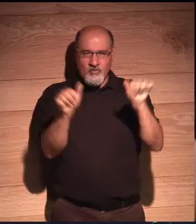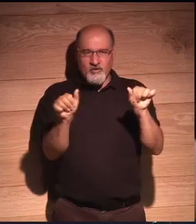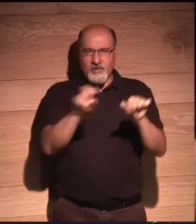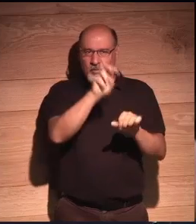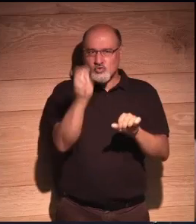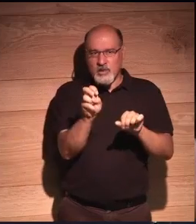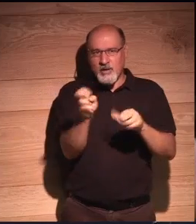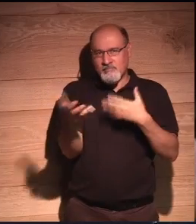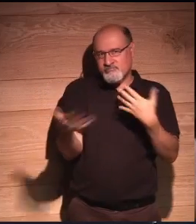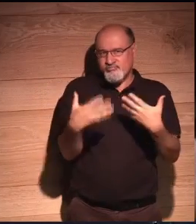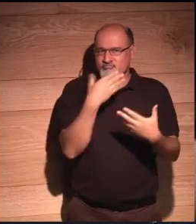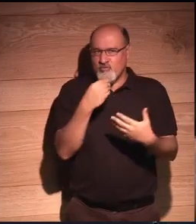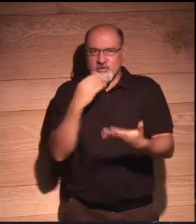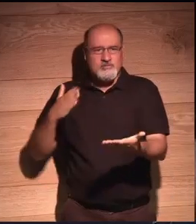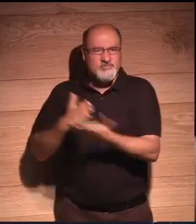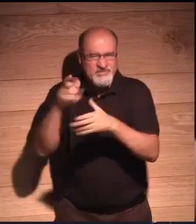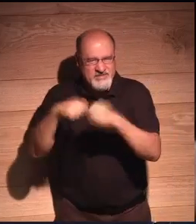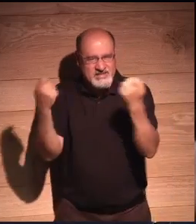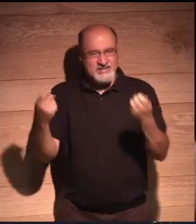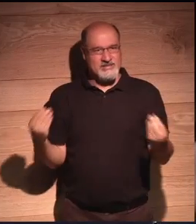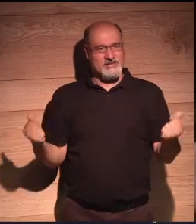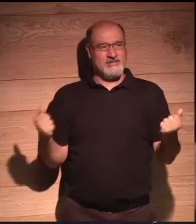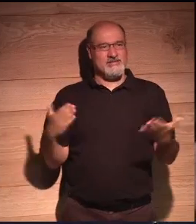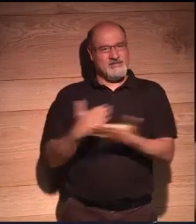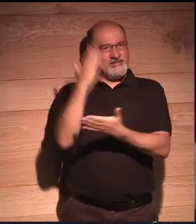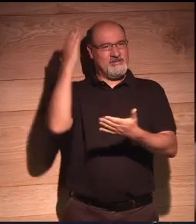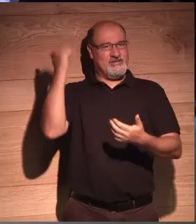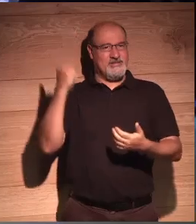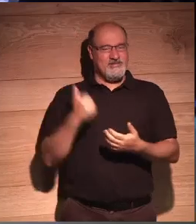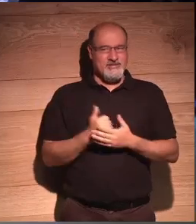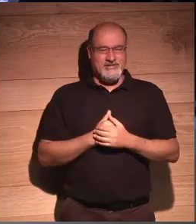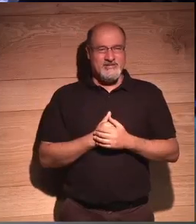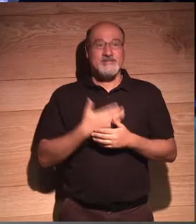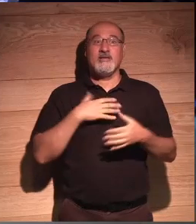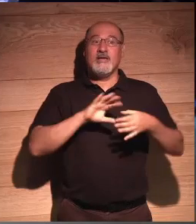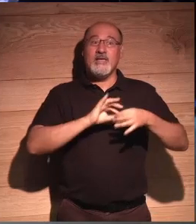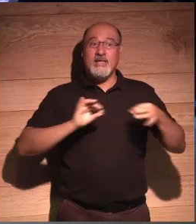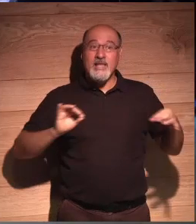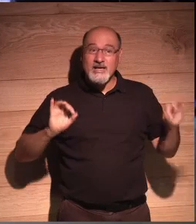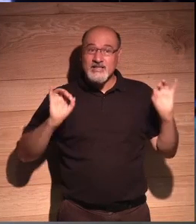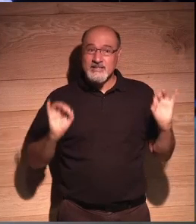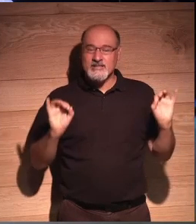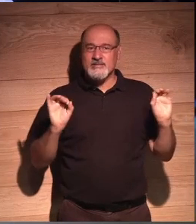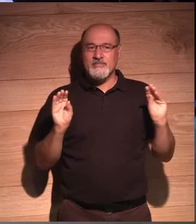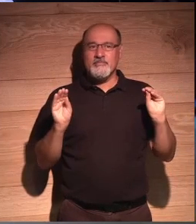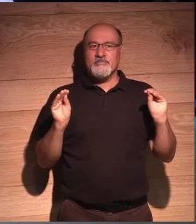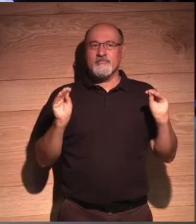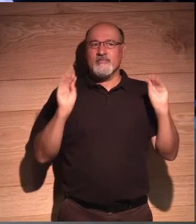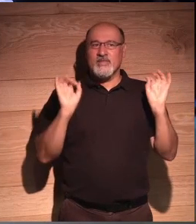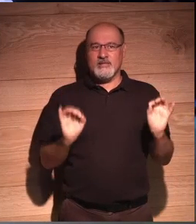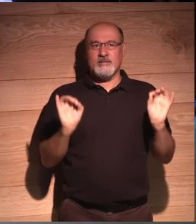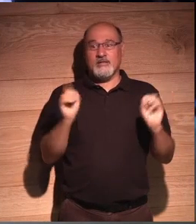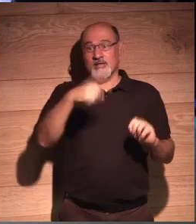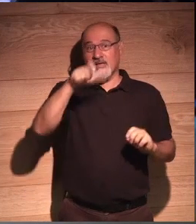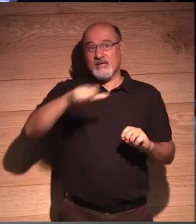hilar. Jordi, me has trabado ahí un poco. Lo quería hilar. Lo quería hilar con un poco la pérdida